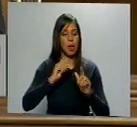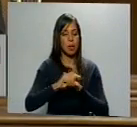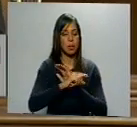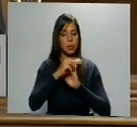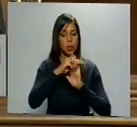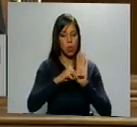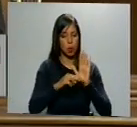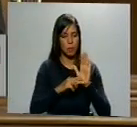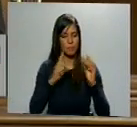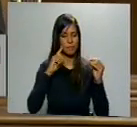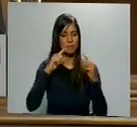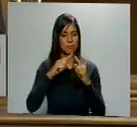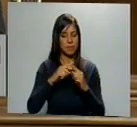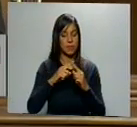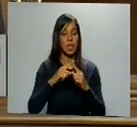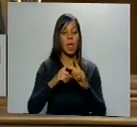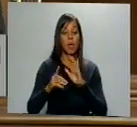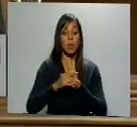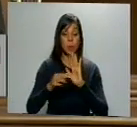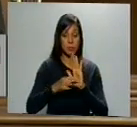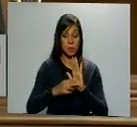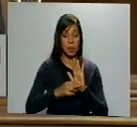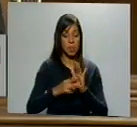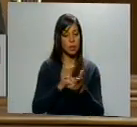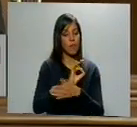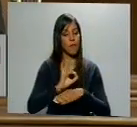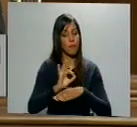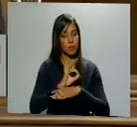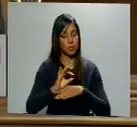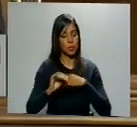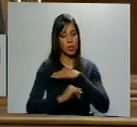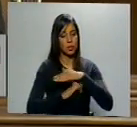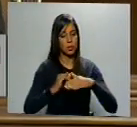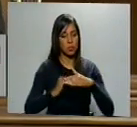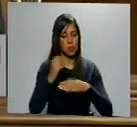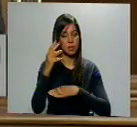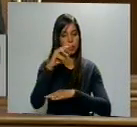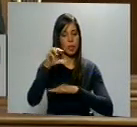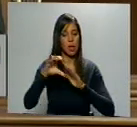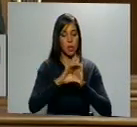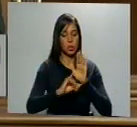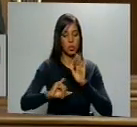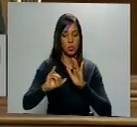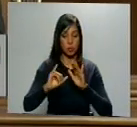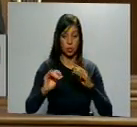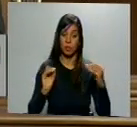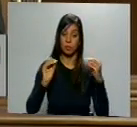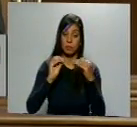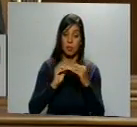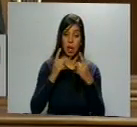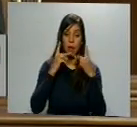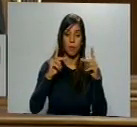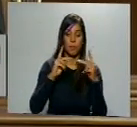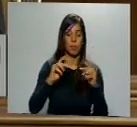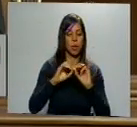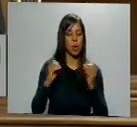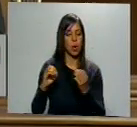normas para garantizar el pleno funcionamiento institucional de la Asamblea Nacional Constituyente en armonía con los poderes públicos